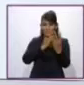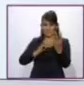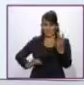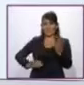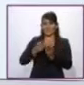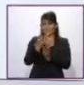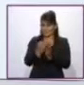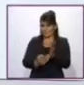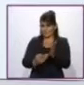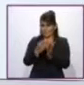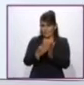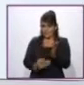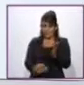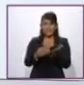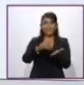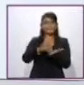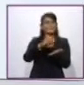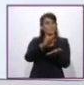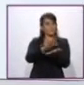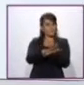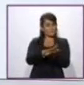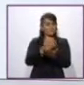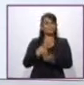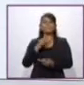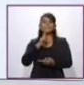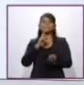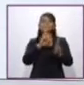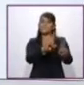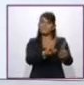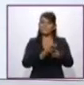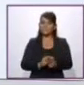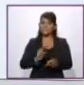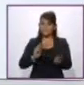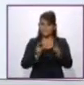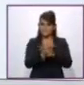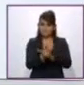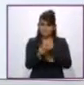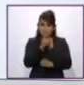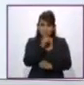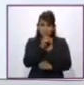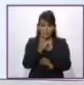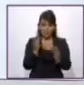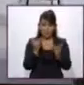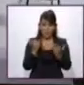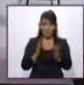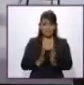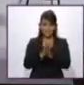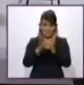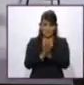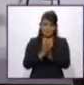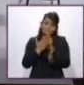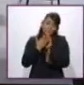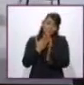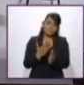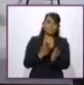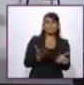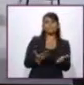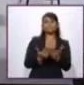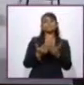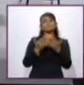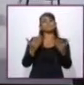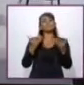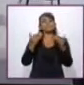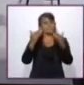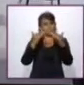de solicitar su turno en la contrarréplica, si no desean participar, para proceder al